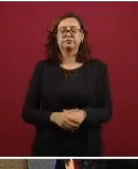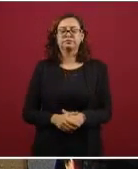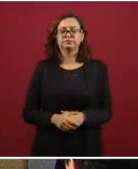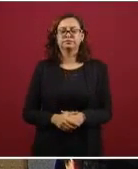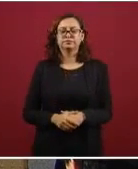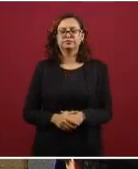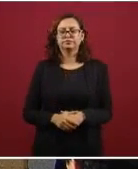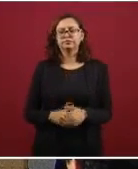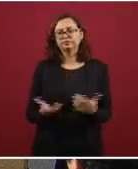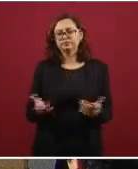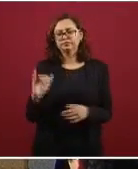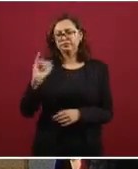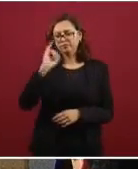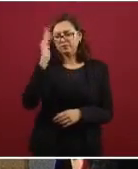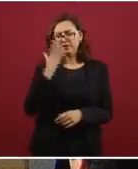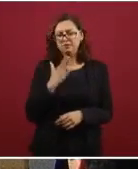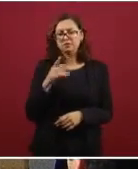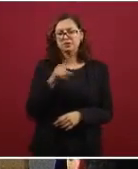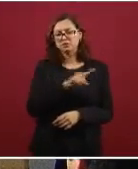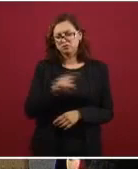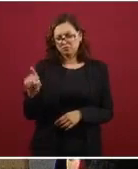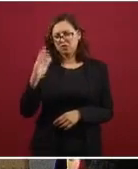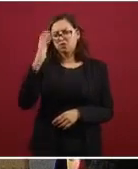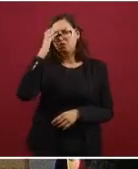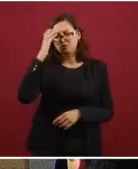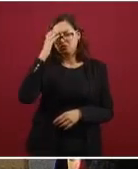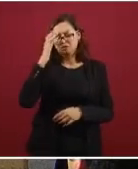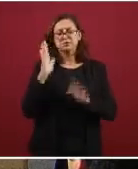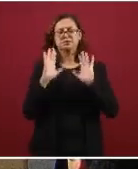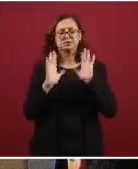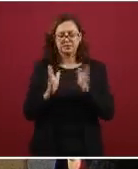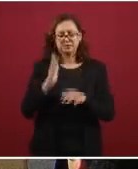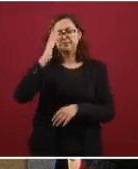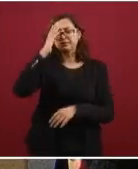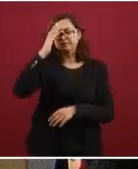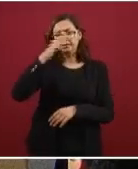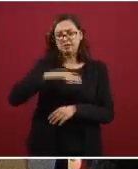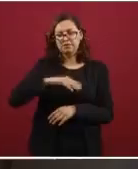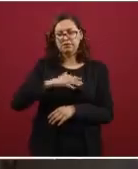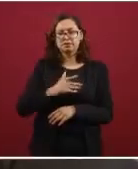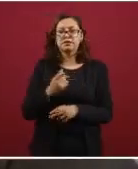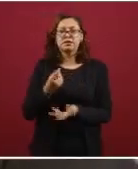presentar algunas imágenes muy rápido, ustedes ya las conocen, de